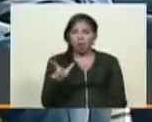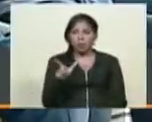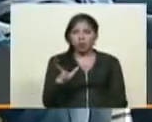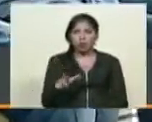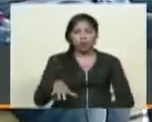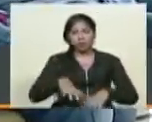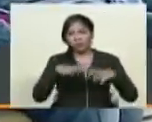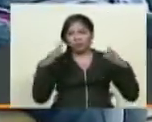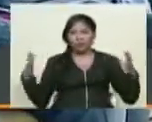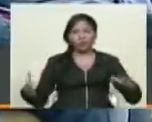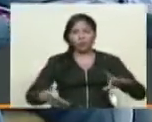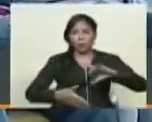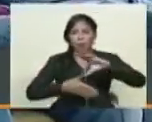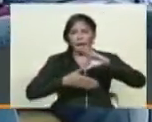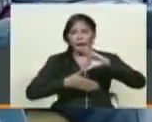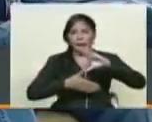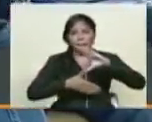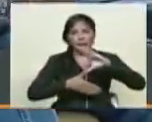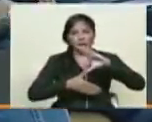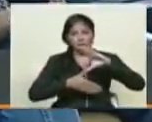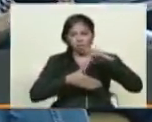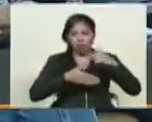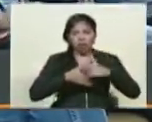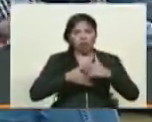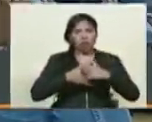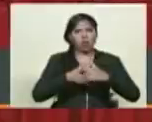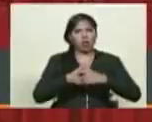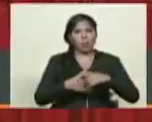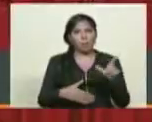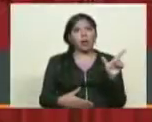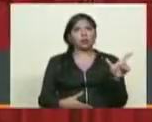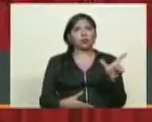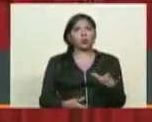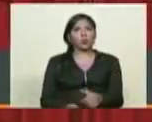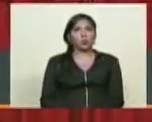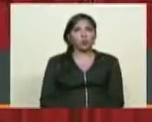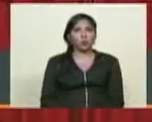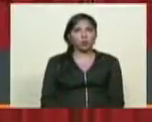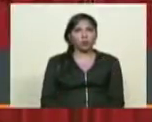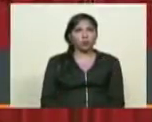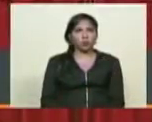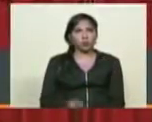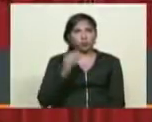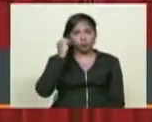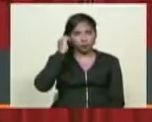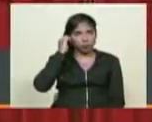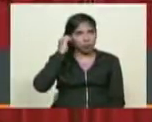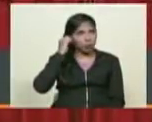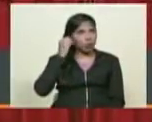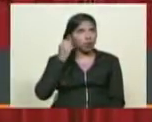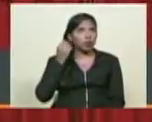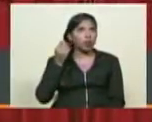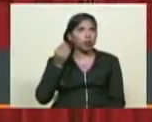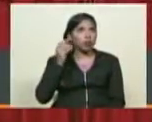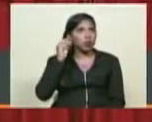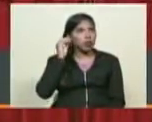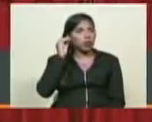nosotros. Ya nos acusan. Nos acusan, Jesús. Ya van a terminar, ¿qué